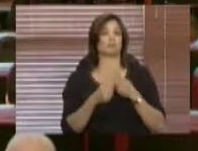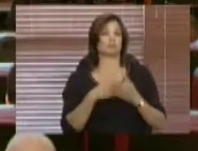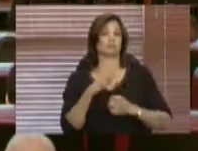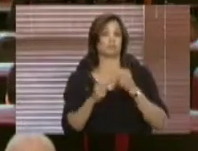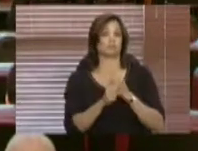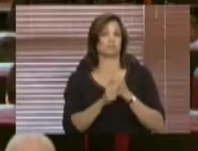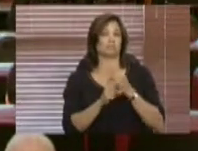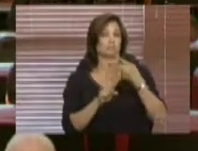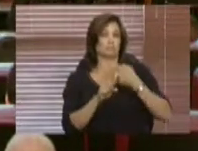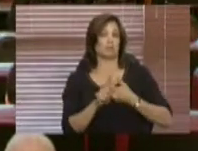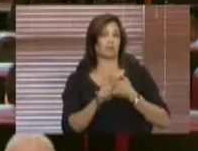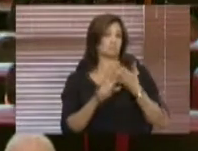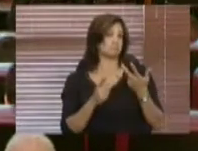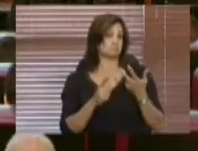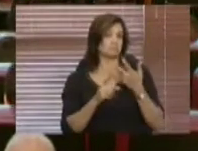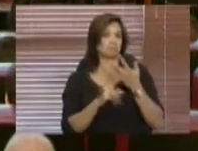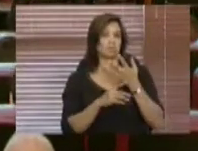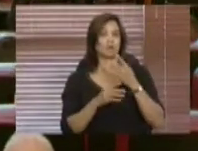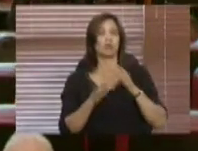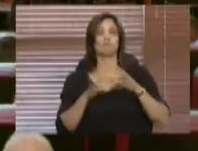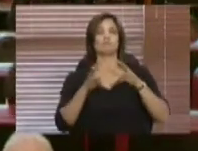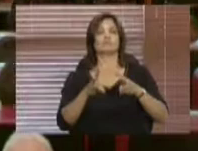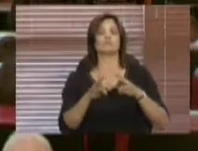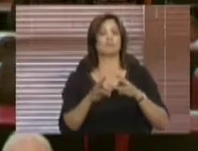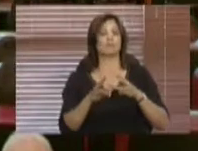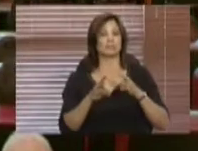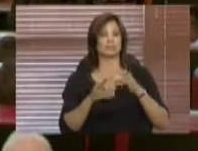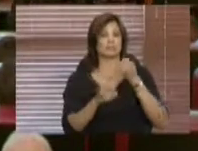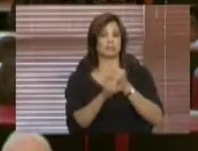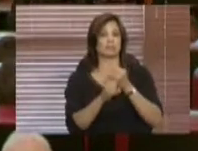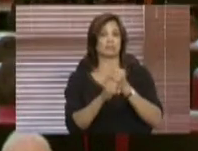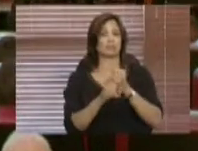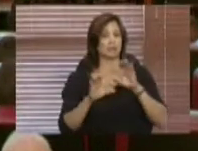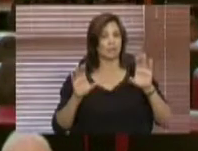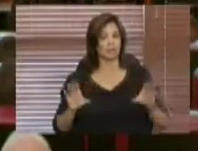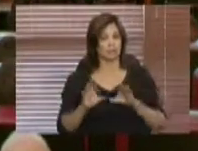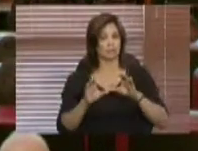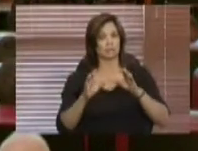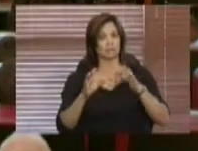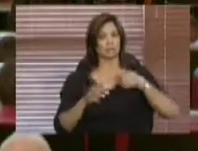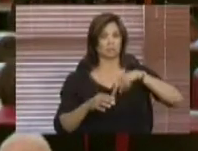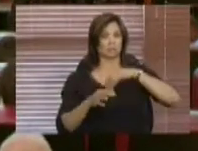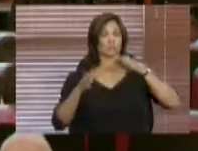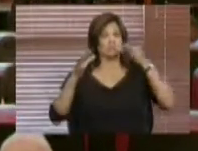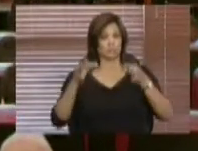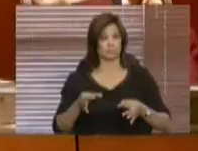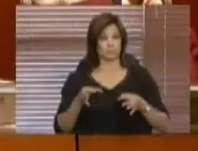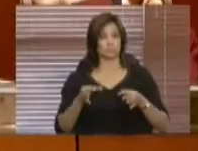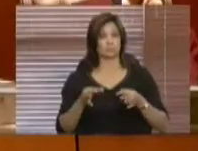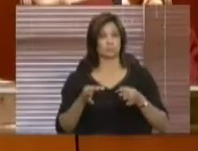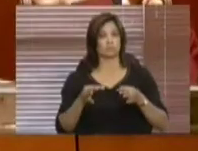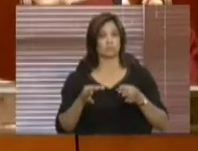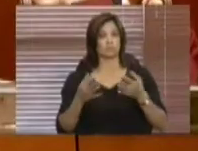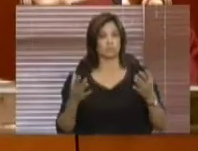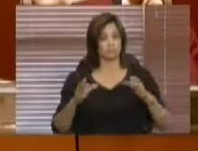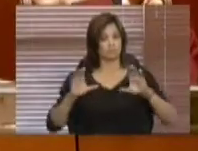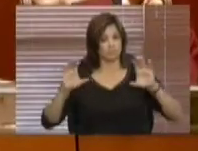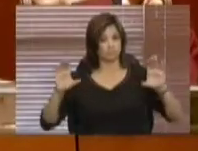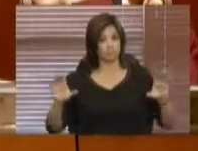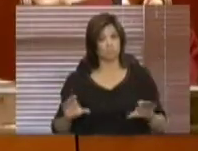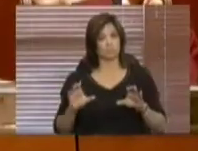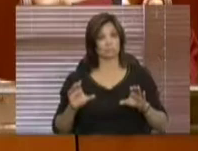año los mecanismos institucionales que aseguren la efectiva ejecución de nuestras decisiones. En su